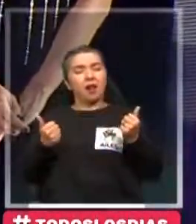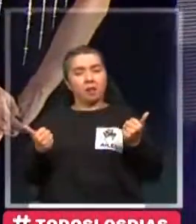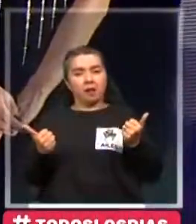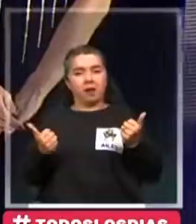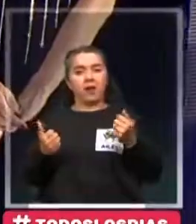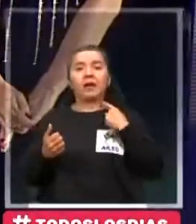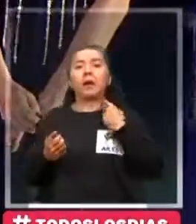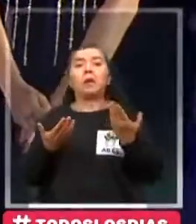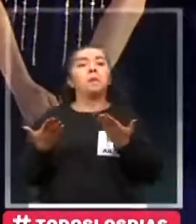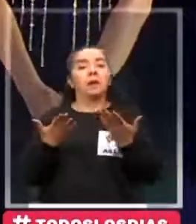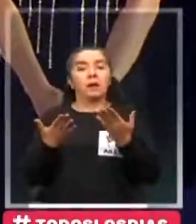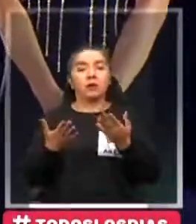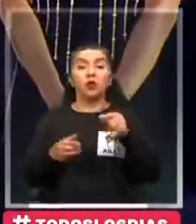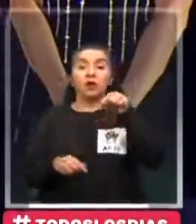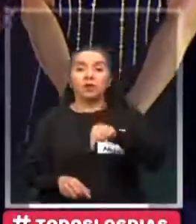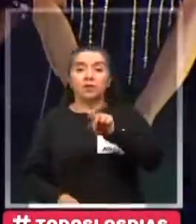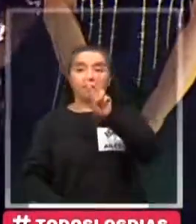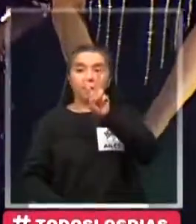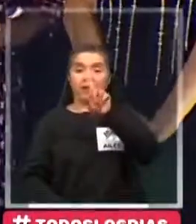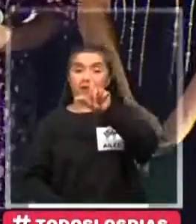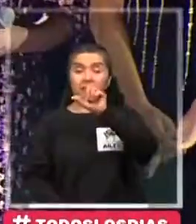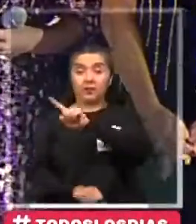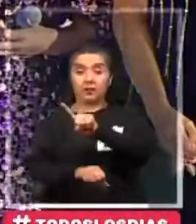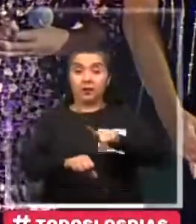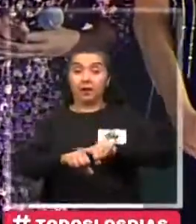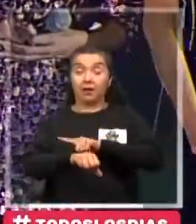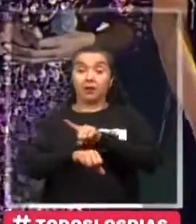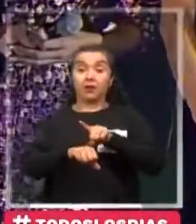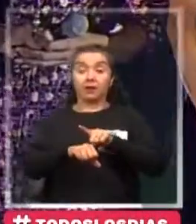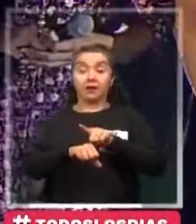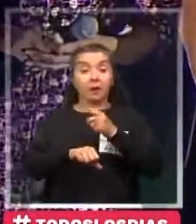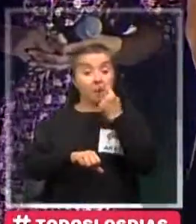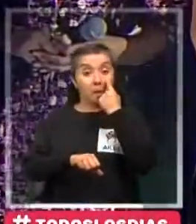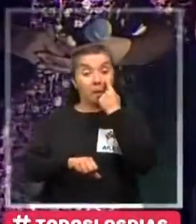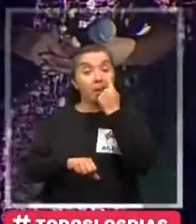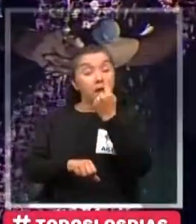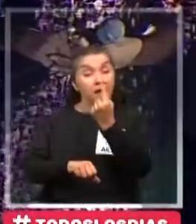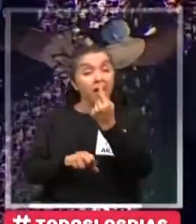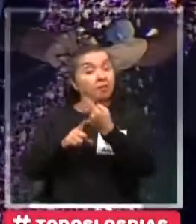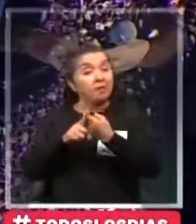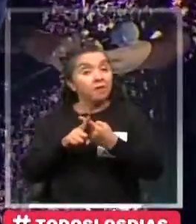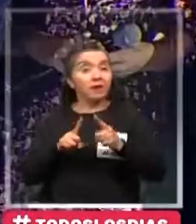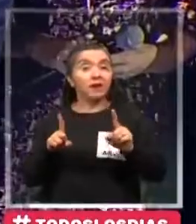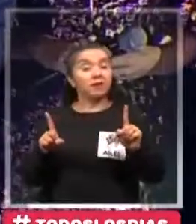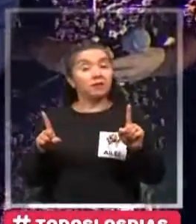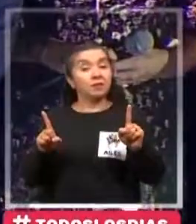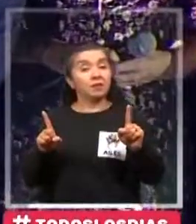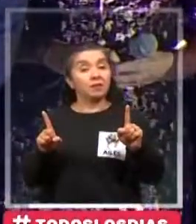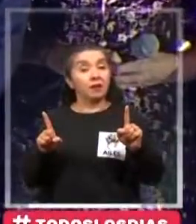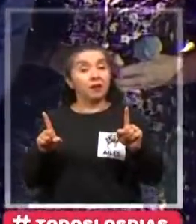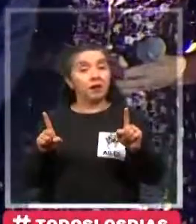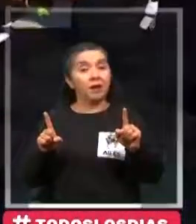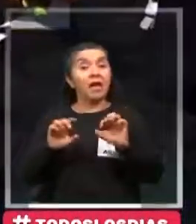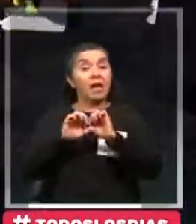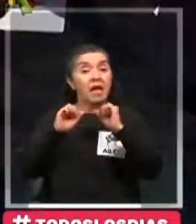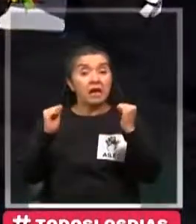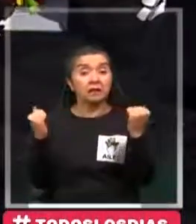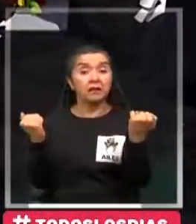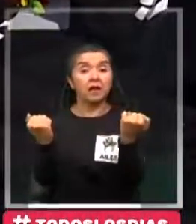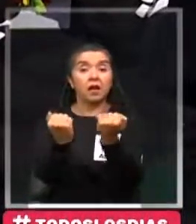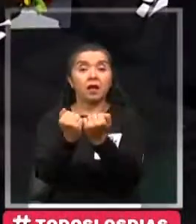que ocurrió durante estas 27 horas. Fíjese qué distinto fue. Llenamos este